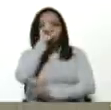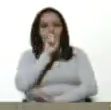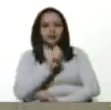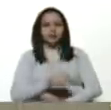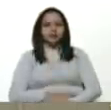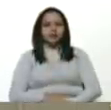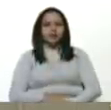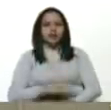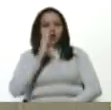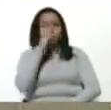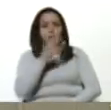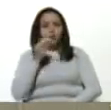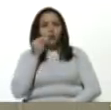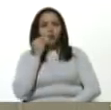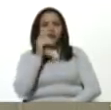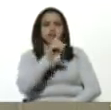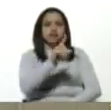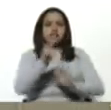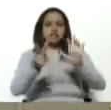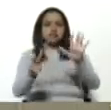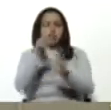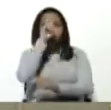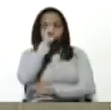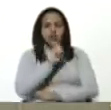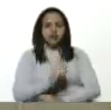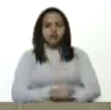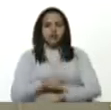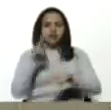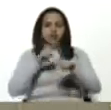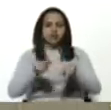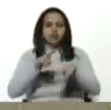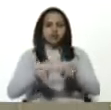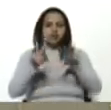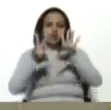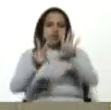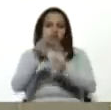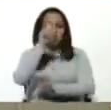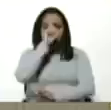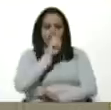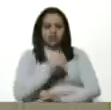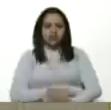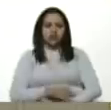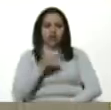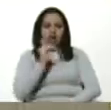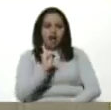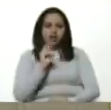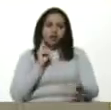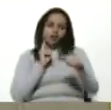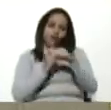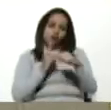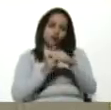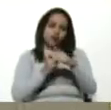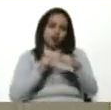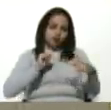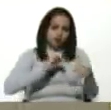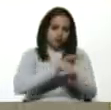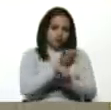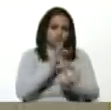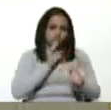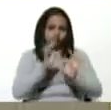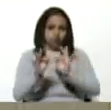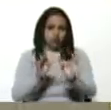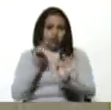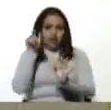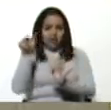un adolescente de 17 años y una niña de 7 años que resultaron contagiadas desde